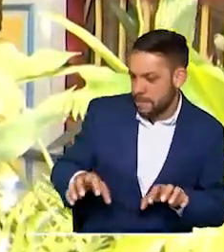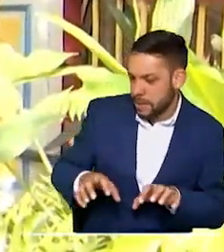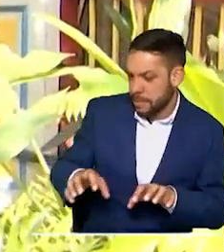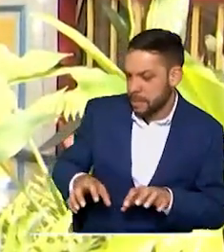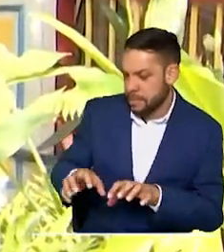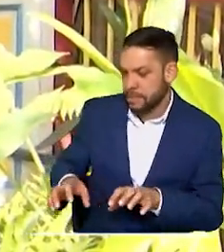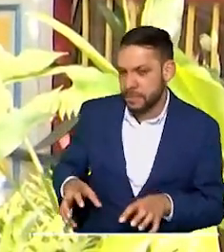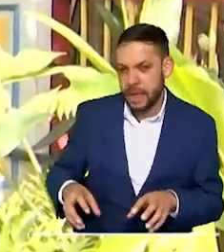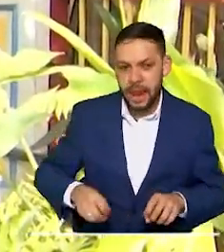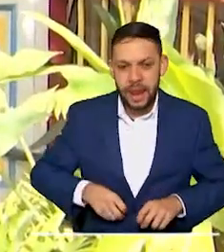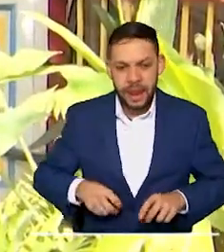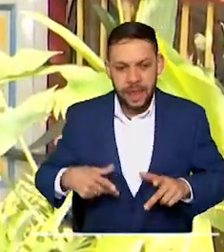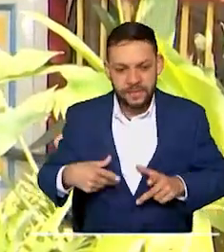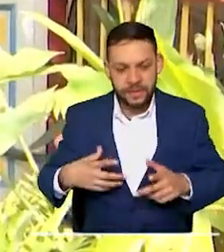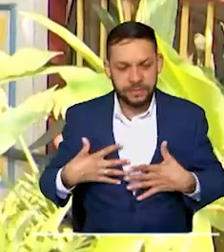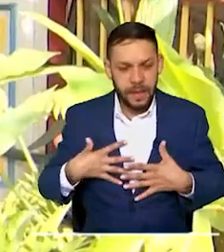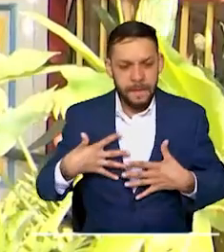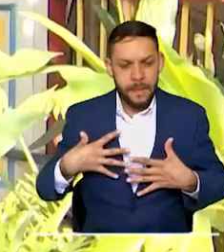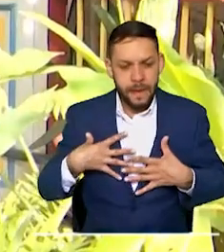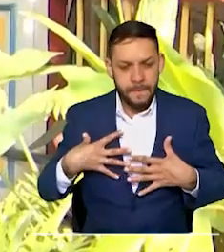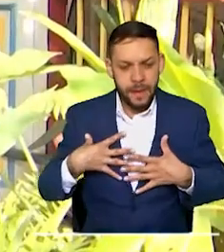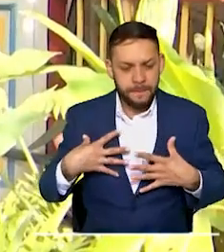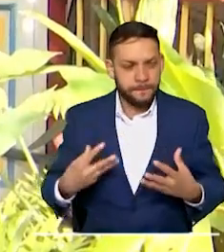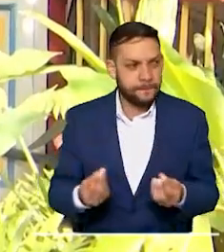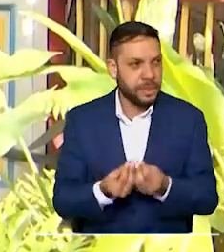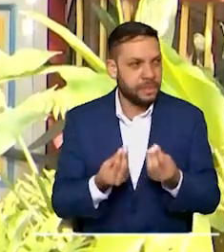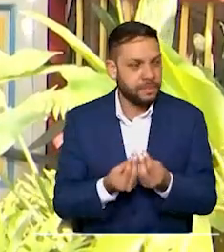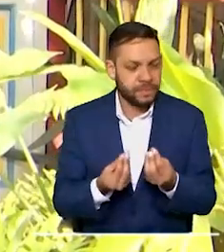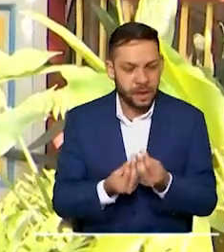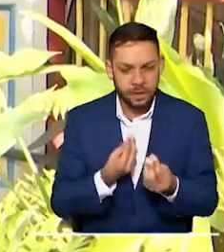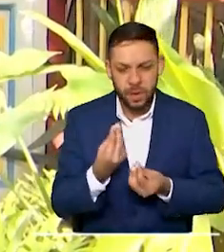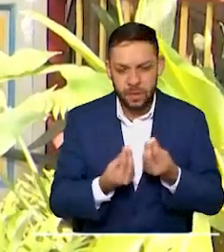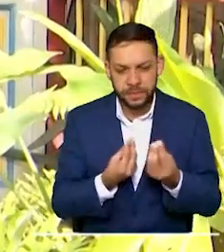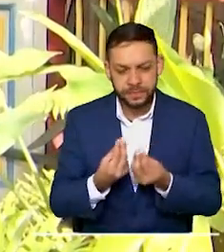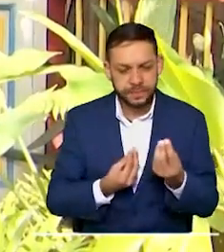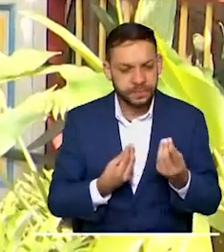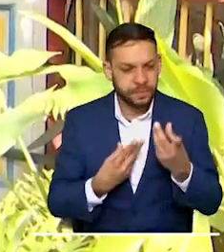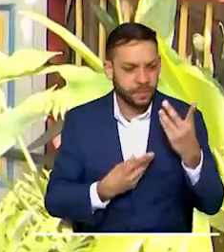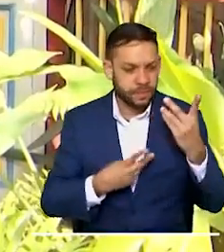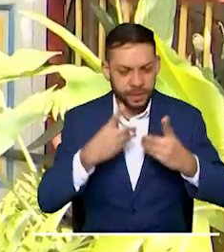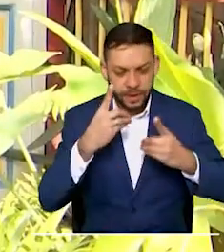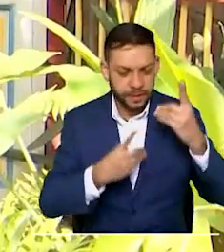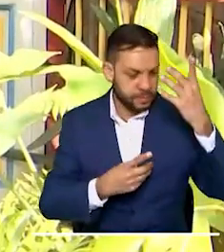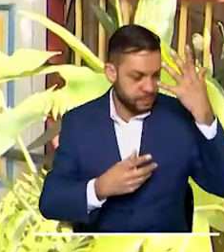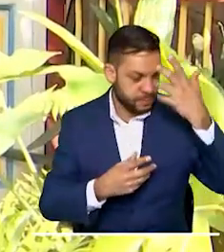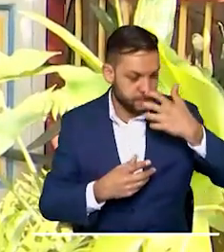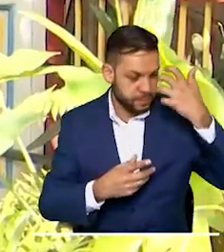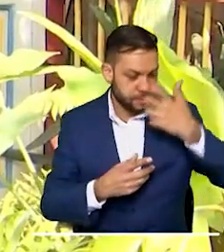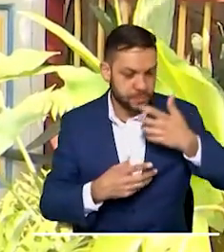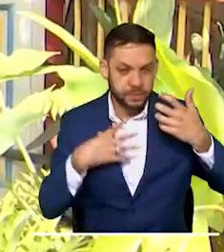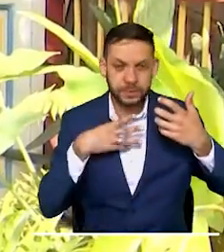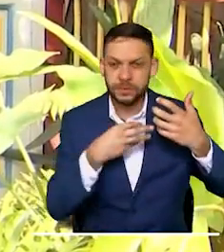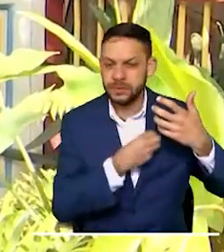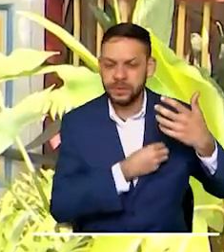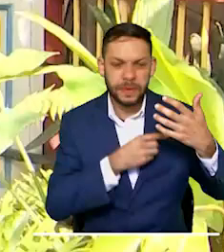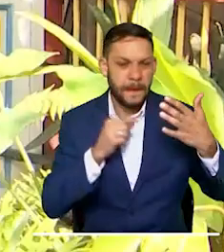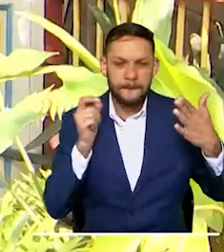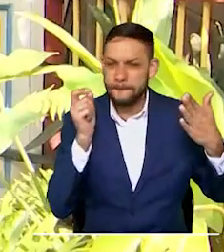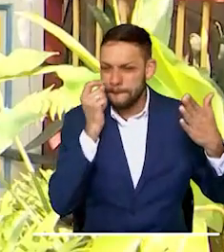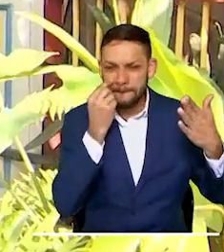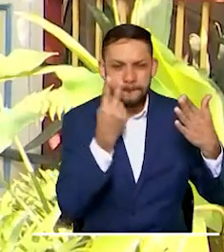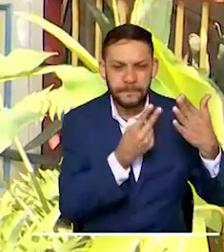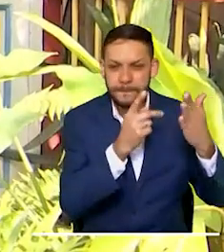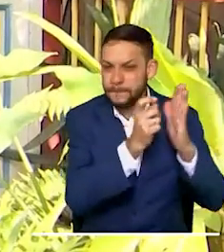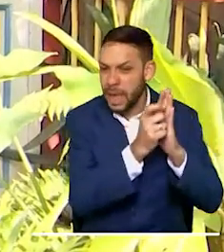que estamos viviendo. En el momento en el que se realizan estos exámenes y observamos que hay algo, no pasa